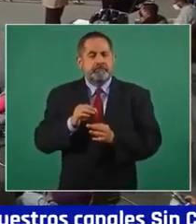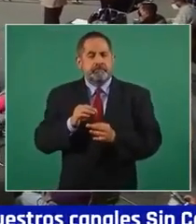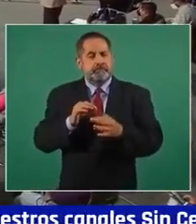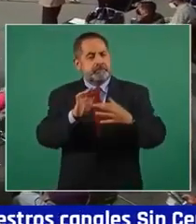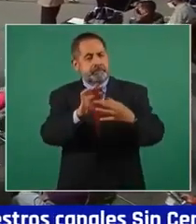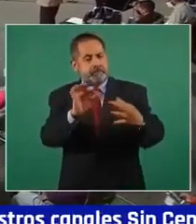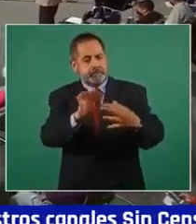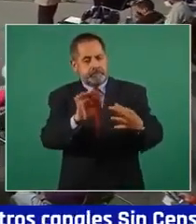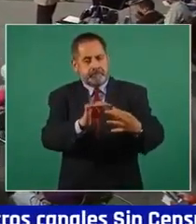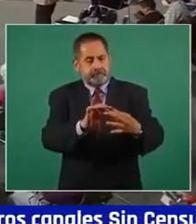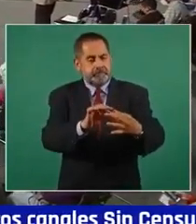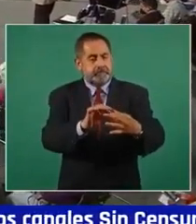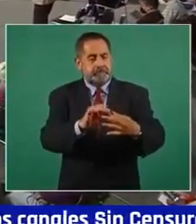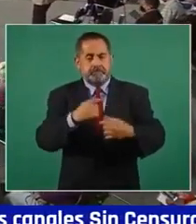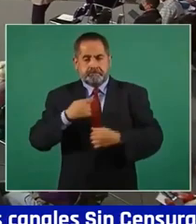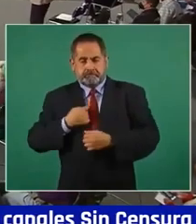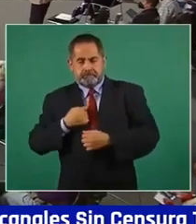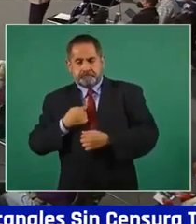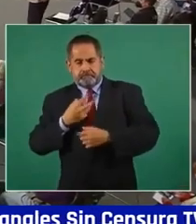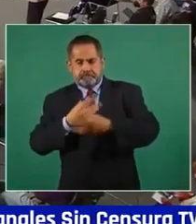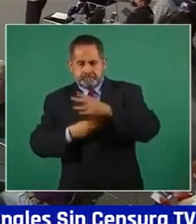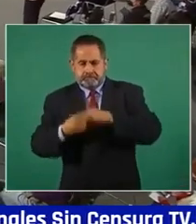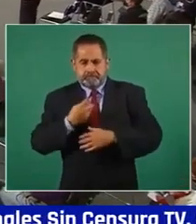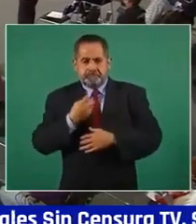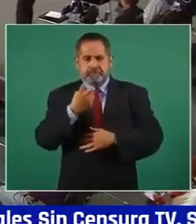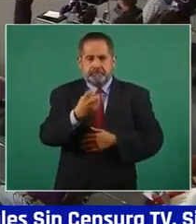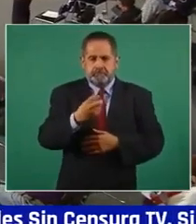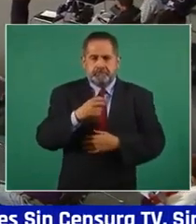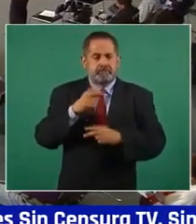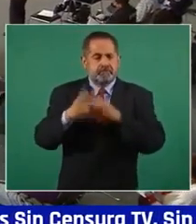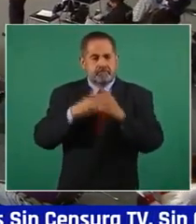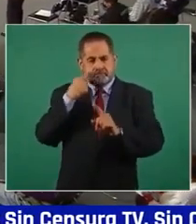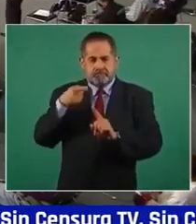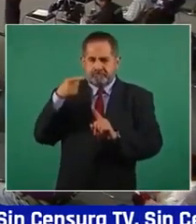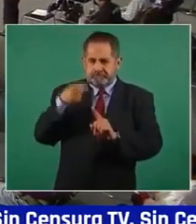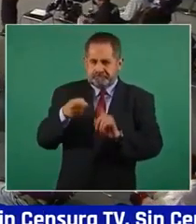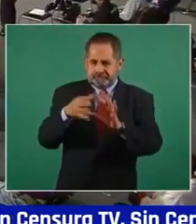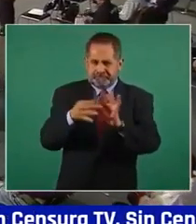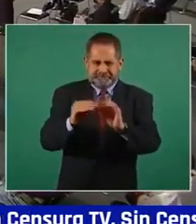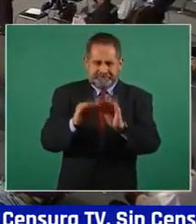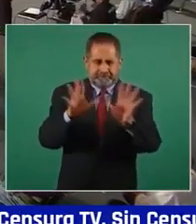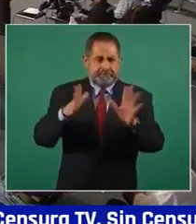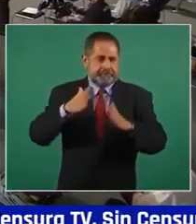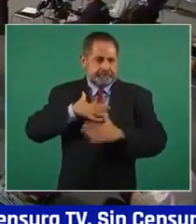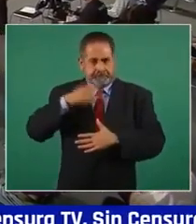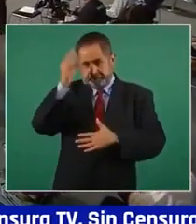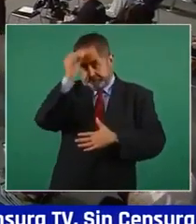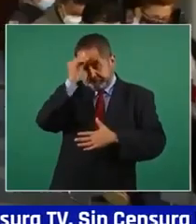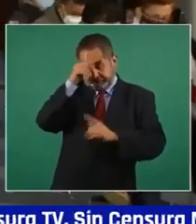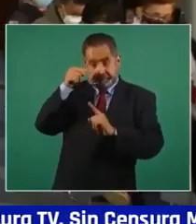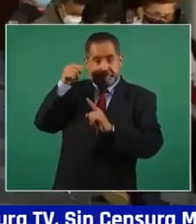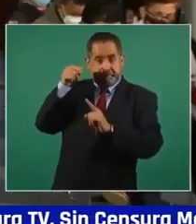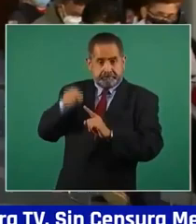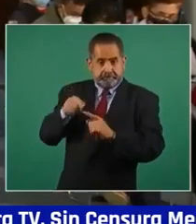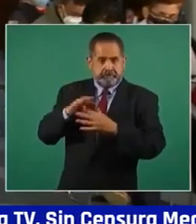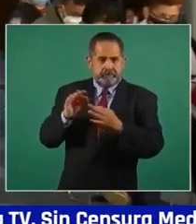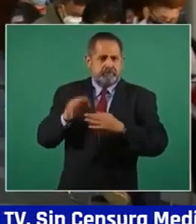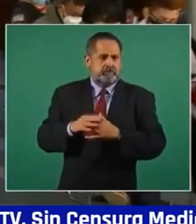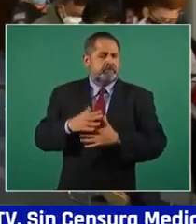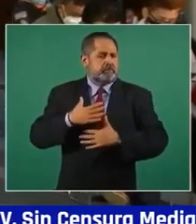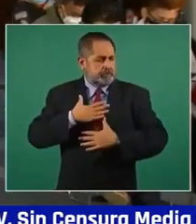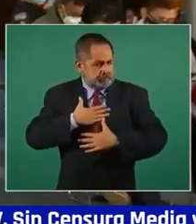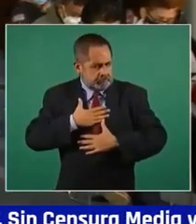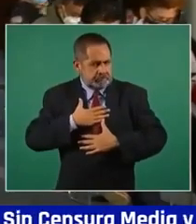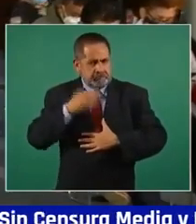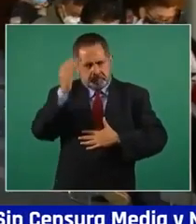réplica. Para ser preciso y para expresar mi punto de vista No lo suelo hacer,